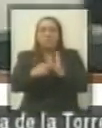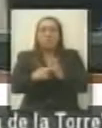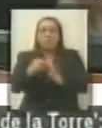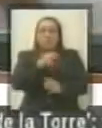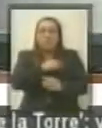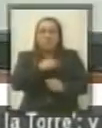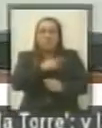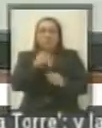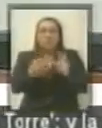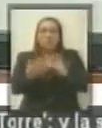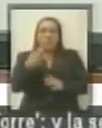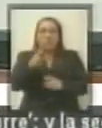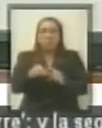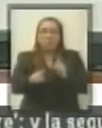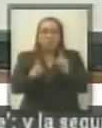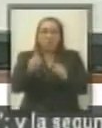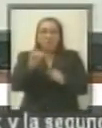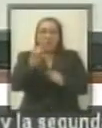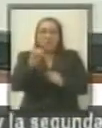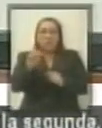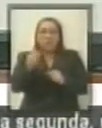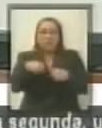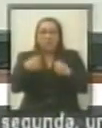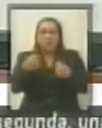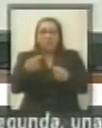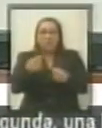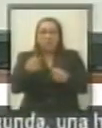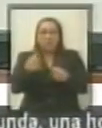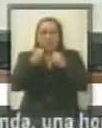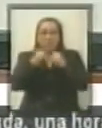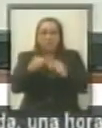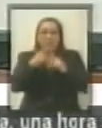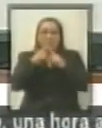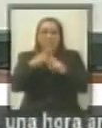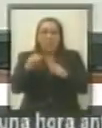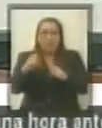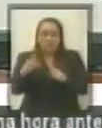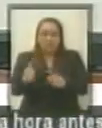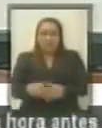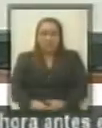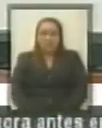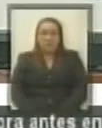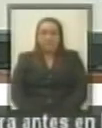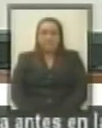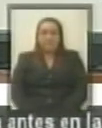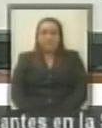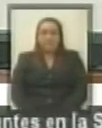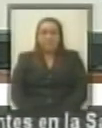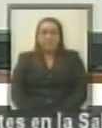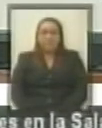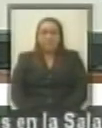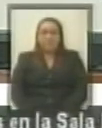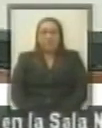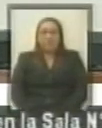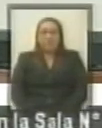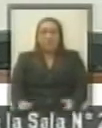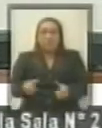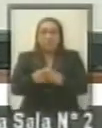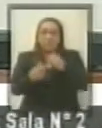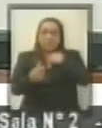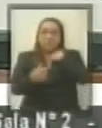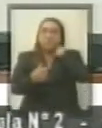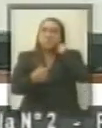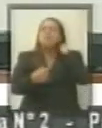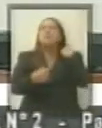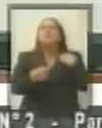ministerial 115-2011 y OSIPTEL designó una secretaría técnica. La comisión de selección, siguiendo las